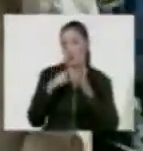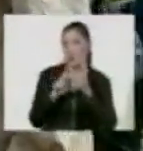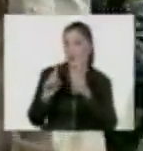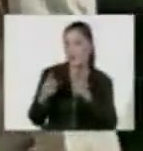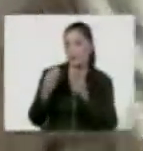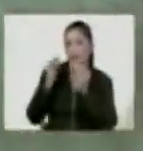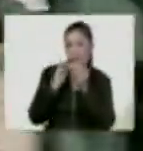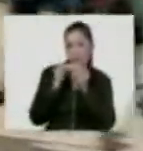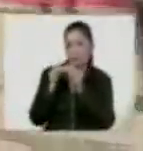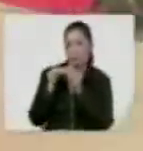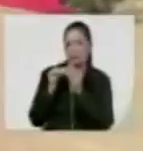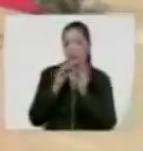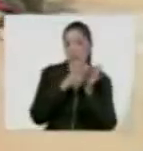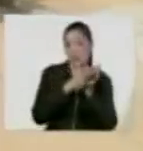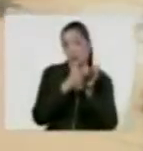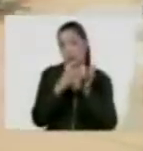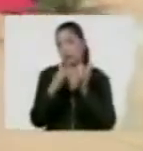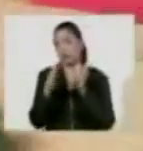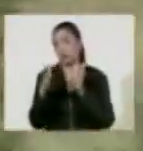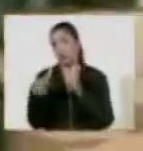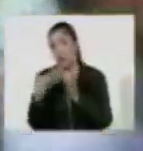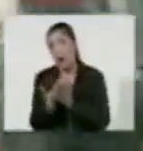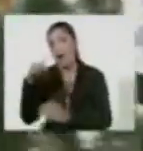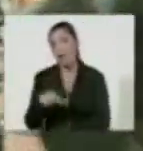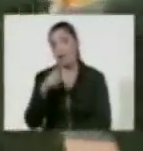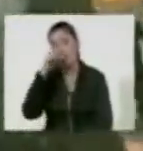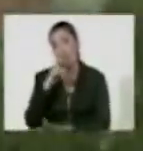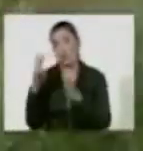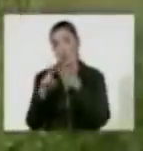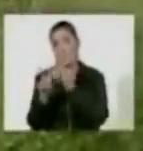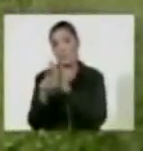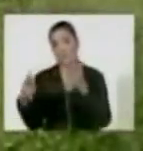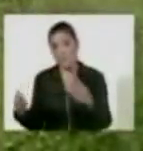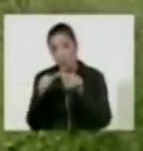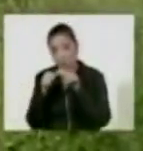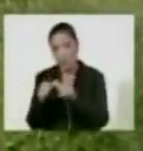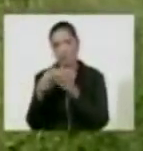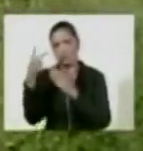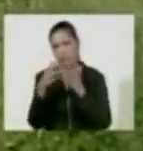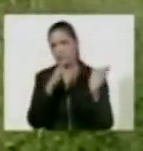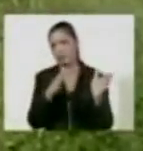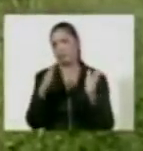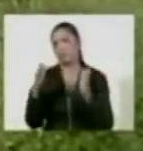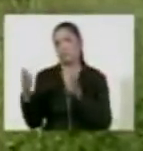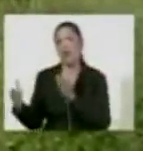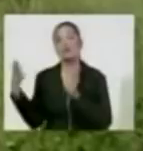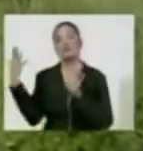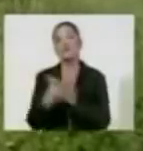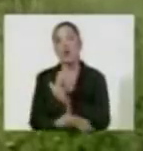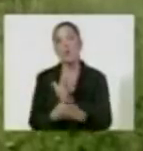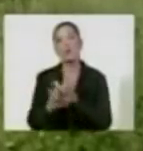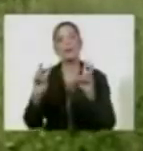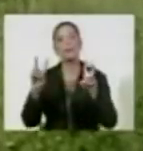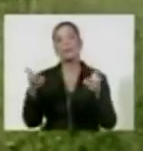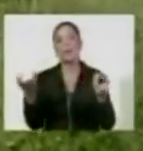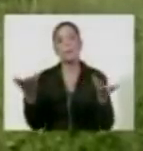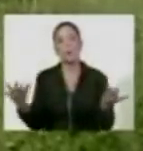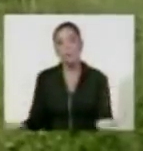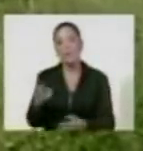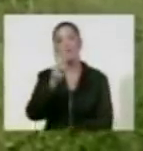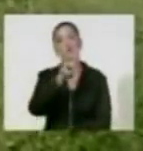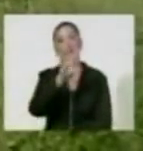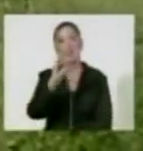se ha extendido durante este año 2017 como parte del bicentenario del general del pueblo